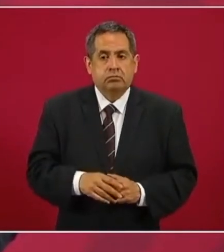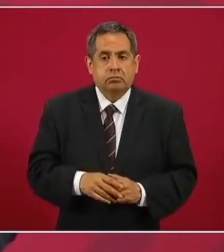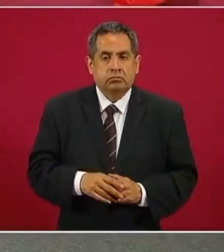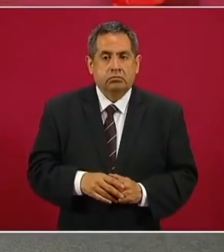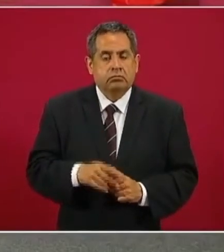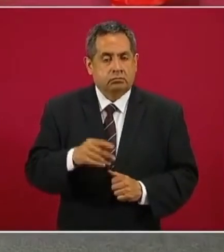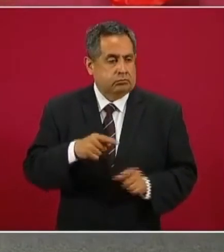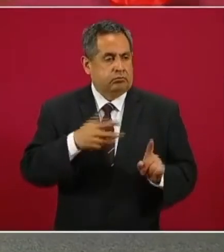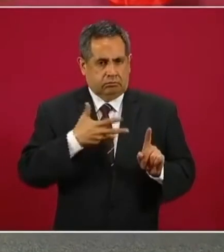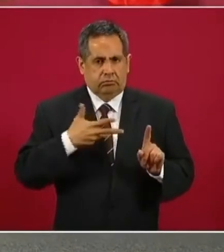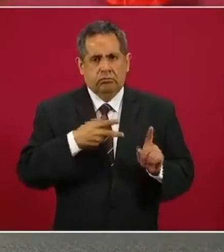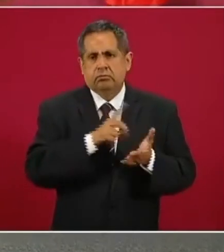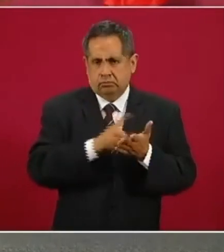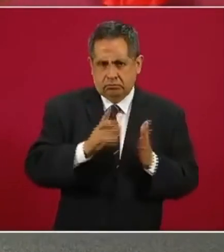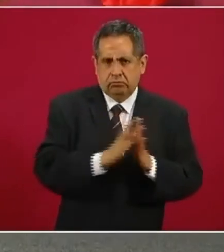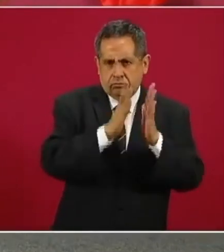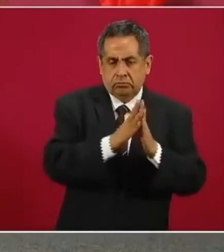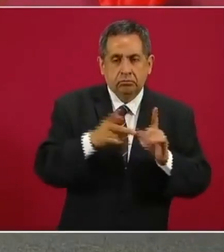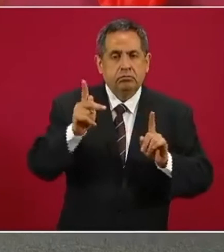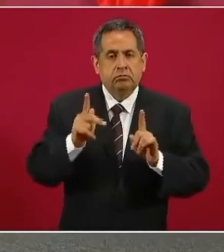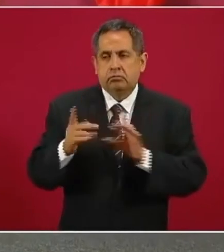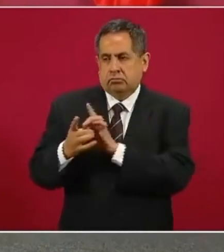tienen todo el derecho de participar, pero